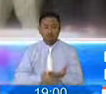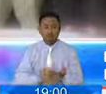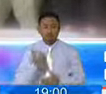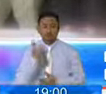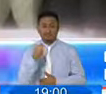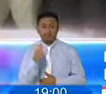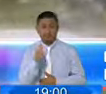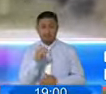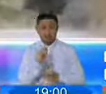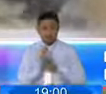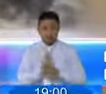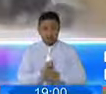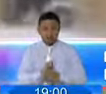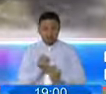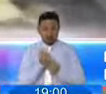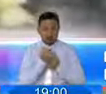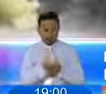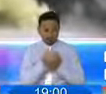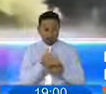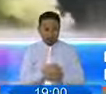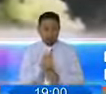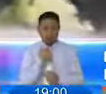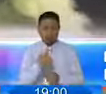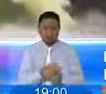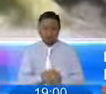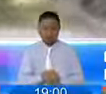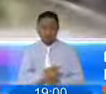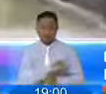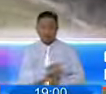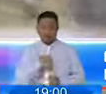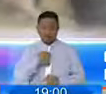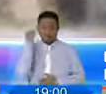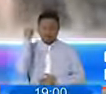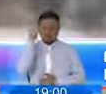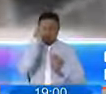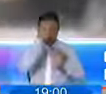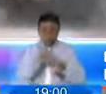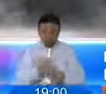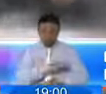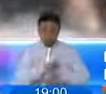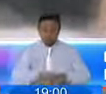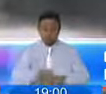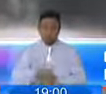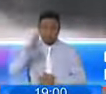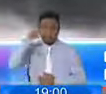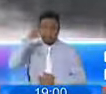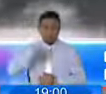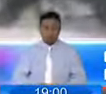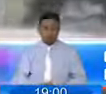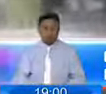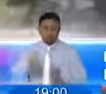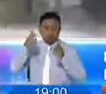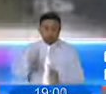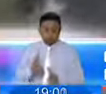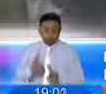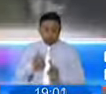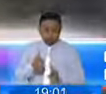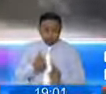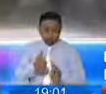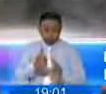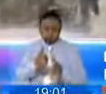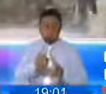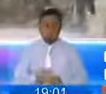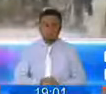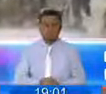10 procesados y sus testigos, quienes afirmaron que se irrespetaron sus derechos cuando un fuerte contingente armado policial y